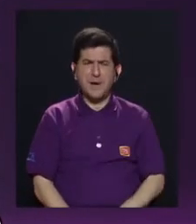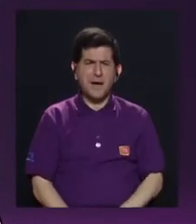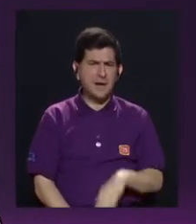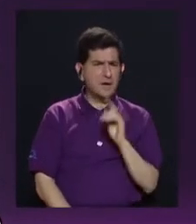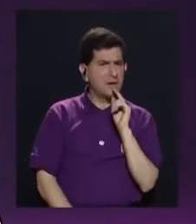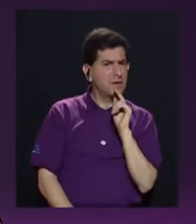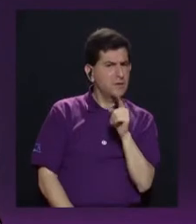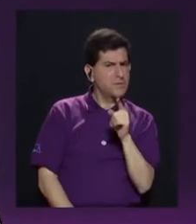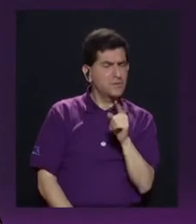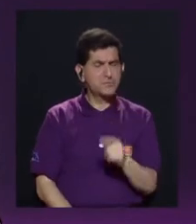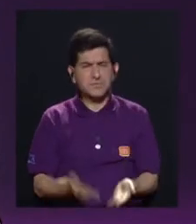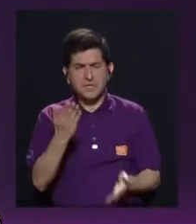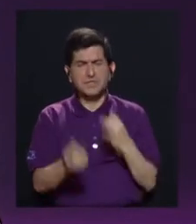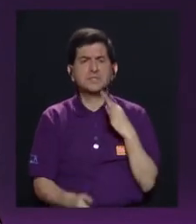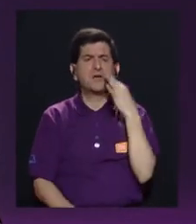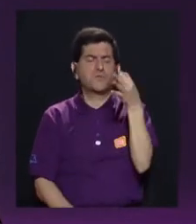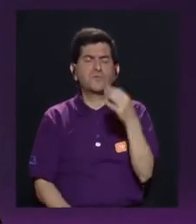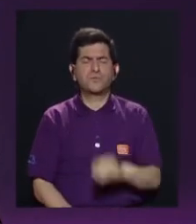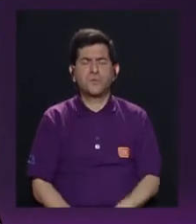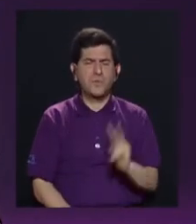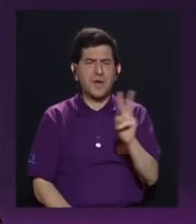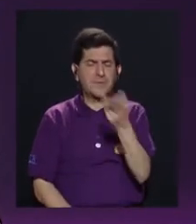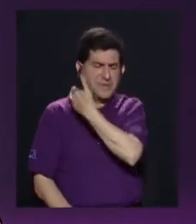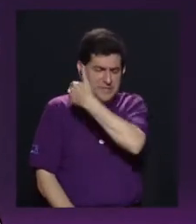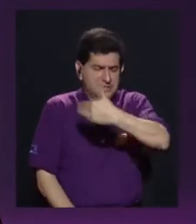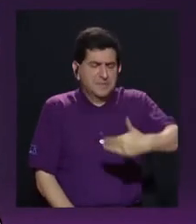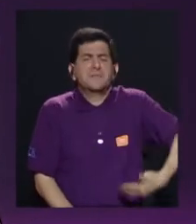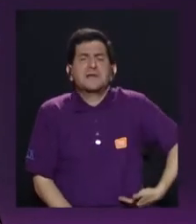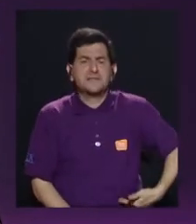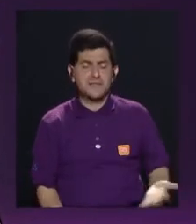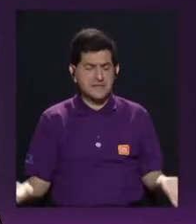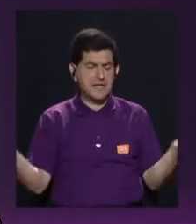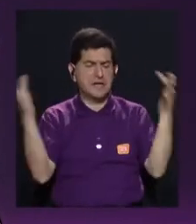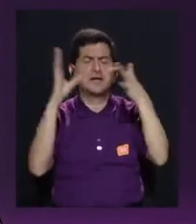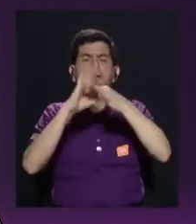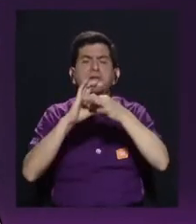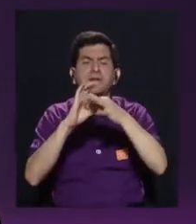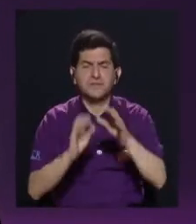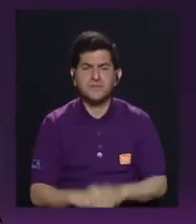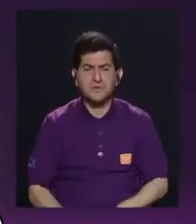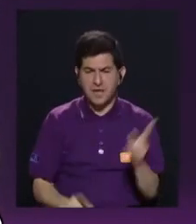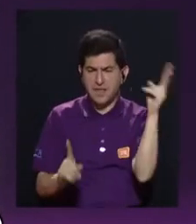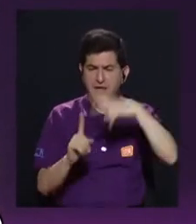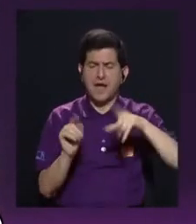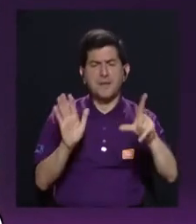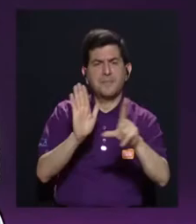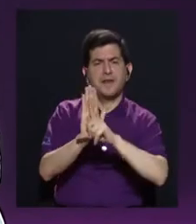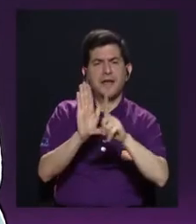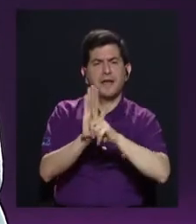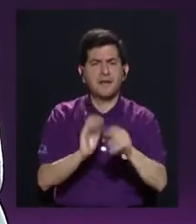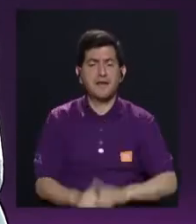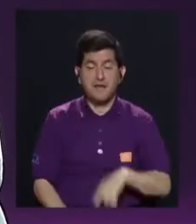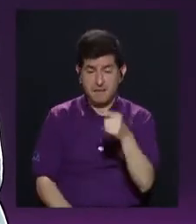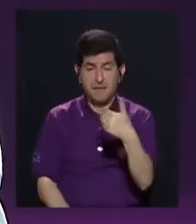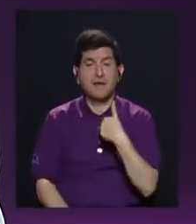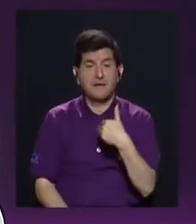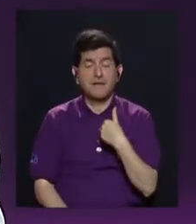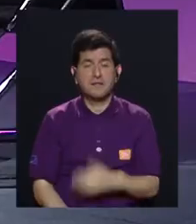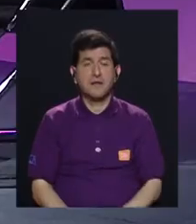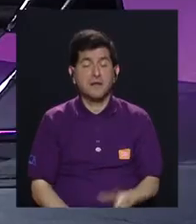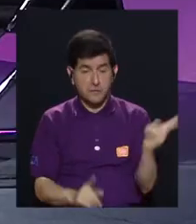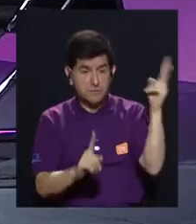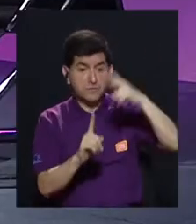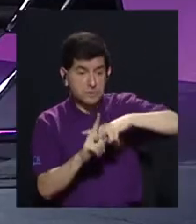como eventual futura vicepresidenta en relación a aplicar esa legislación que está allí bueno se